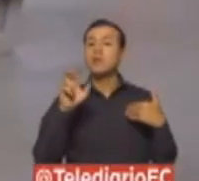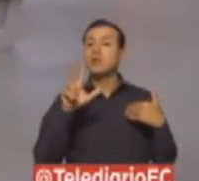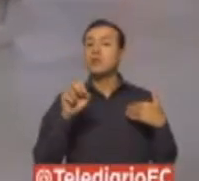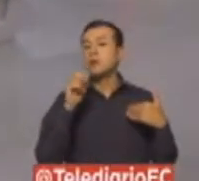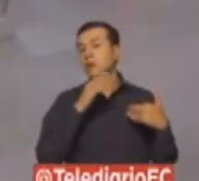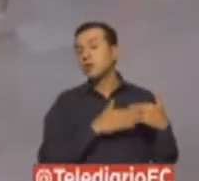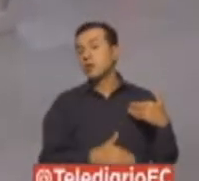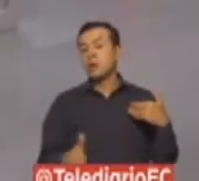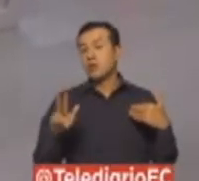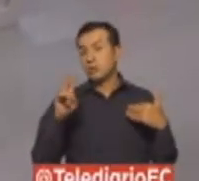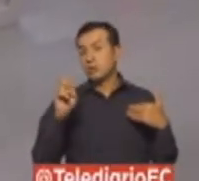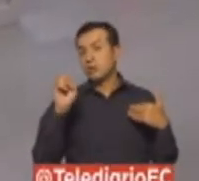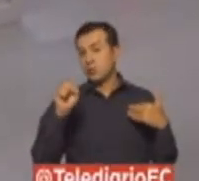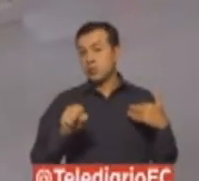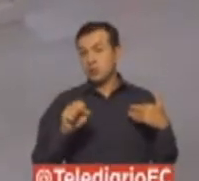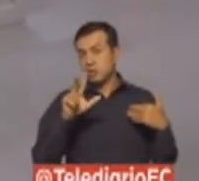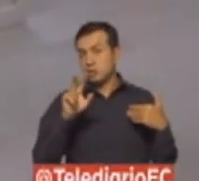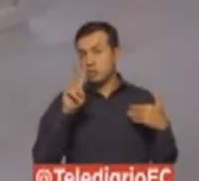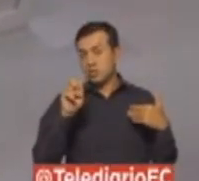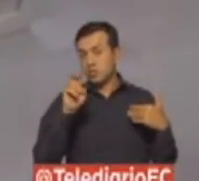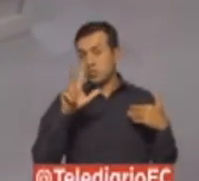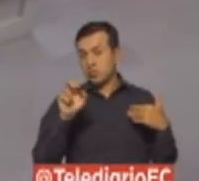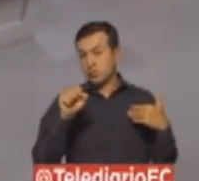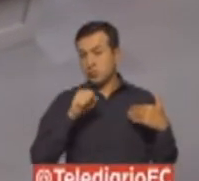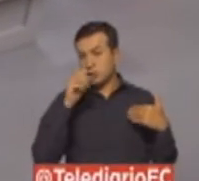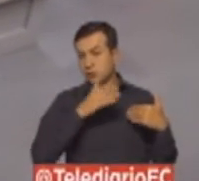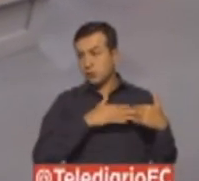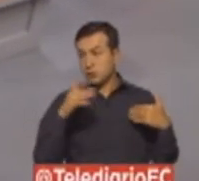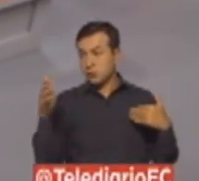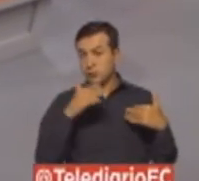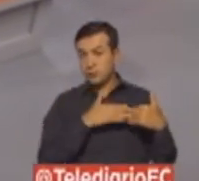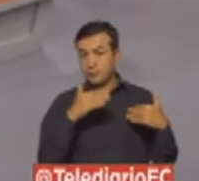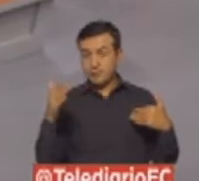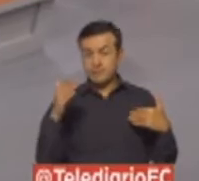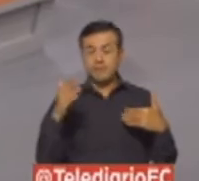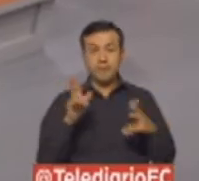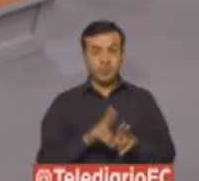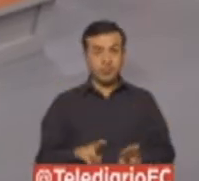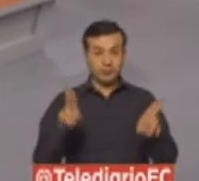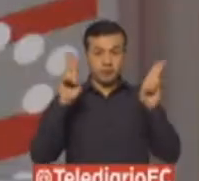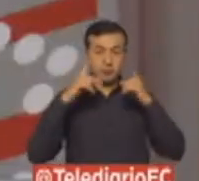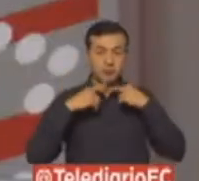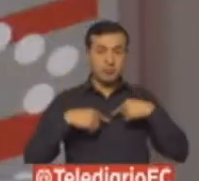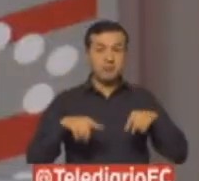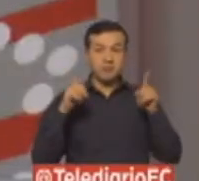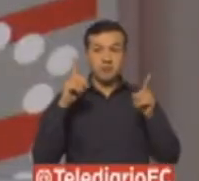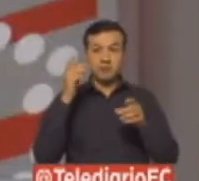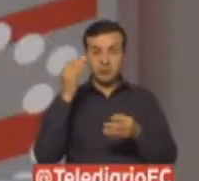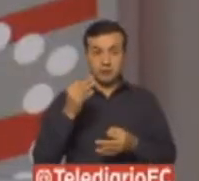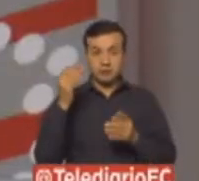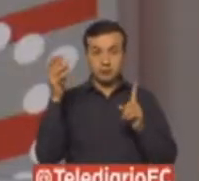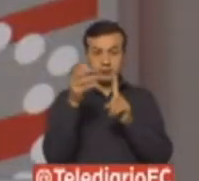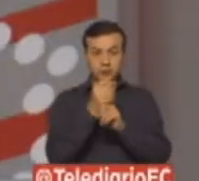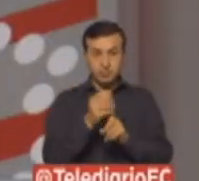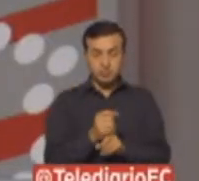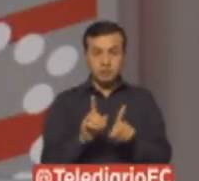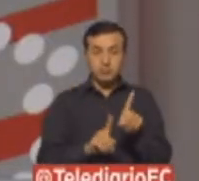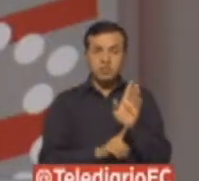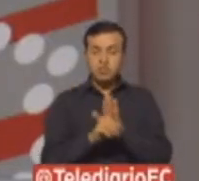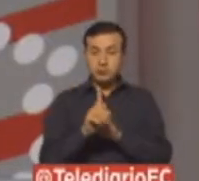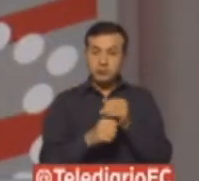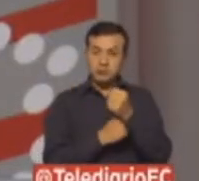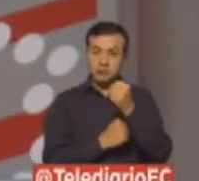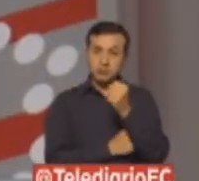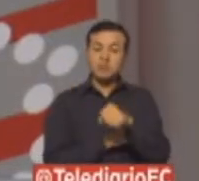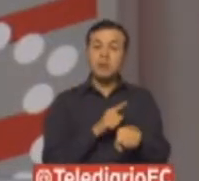no es cierto que es un número emblemático señalado por naciones unidas alrededor del cumplimiento de objetivos desarrollo sostenible